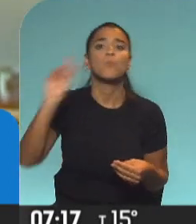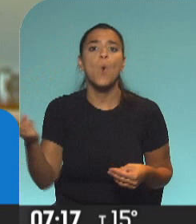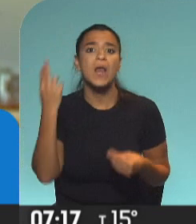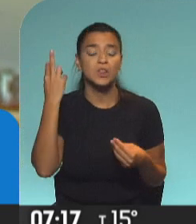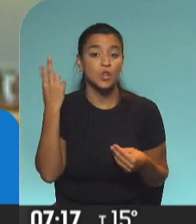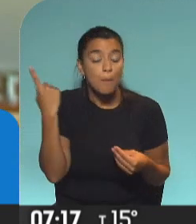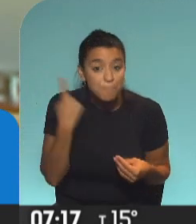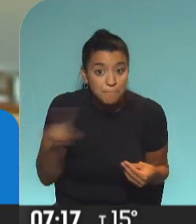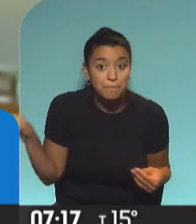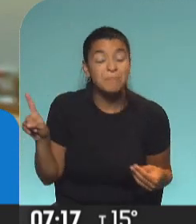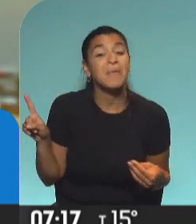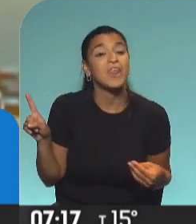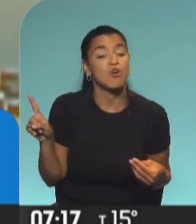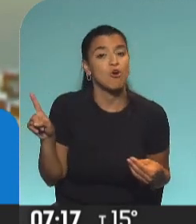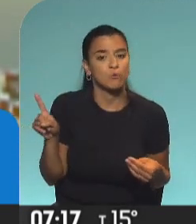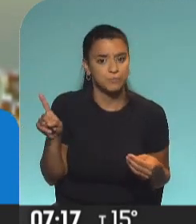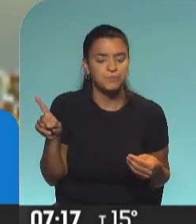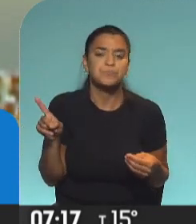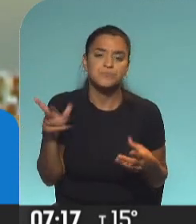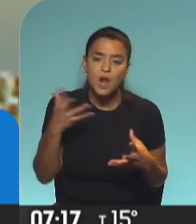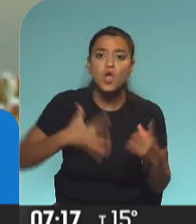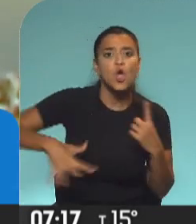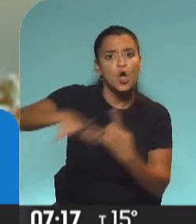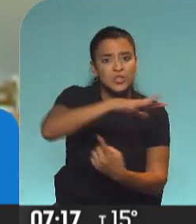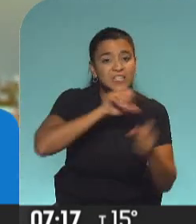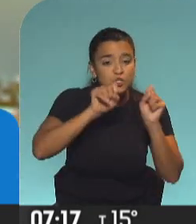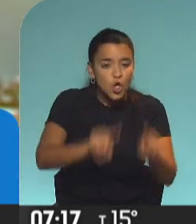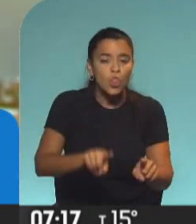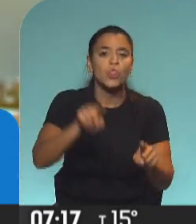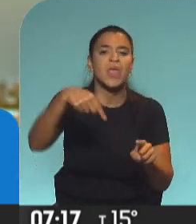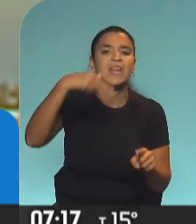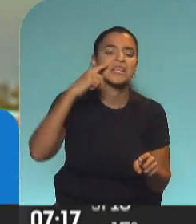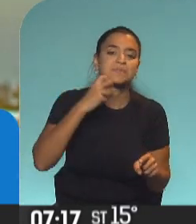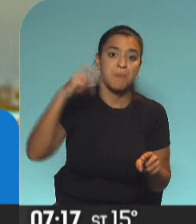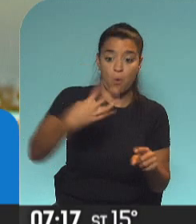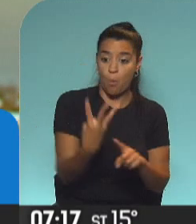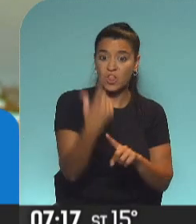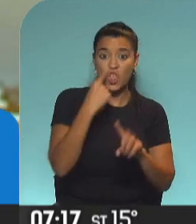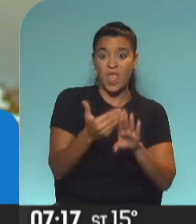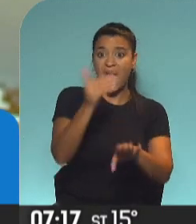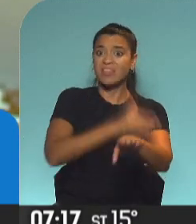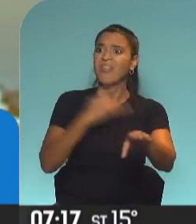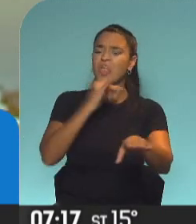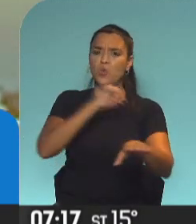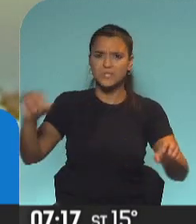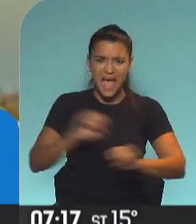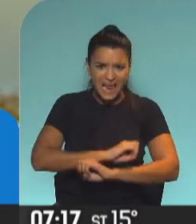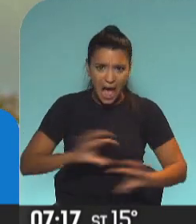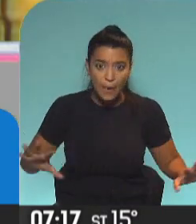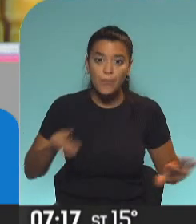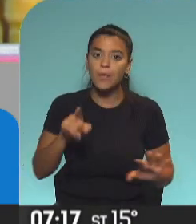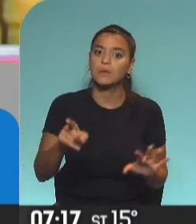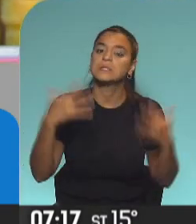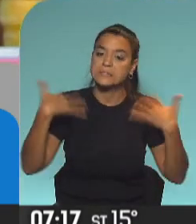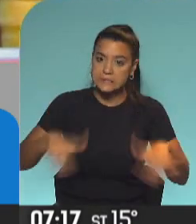Pero todo el entorno que tenía que ver con Alberto Nisman, que 4 días antes había hecho una denuncia gravísima, estaba